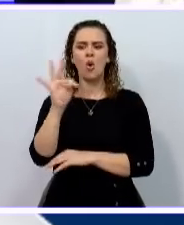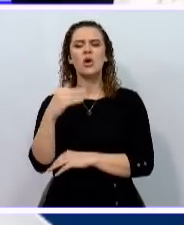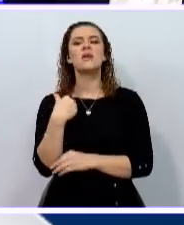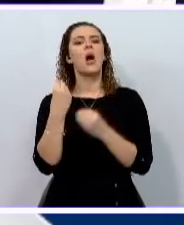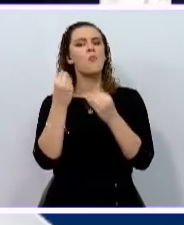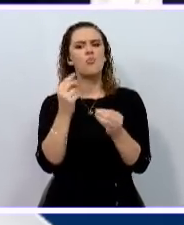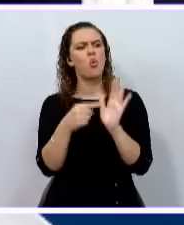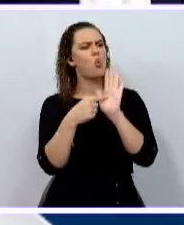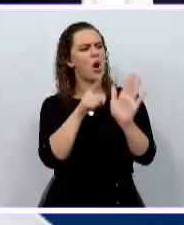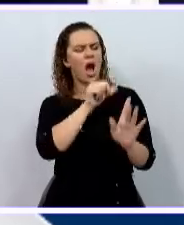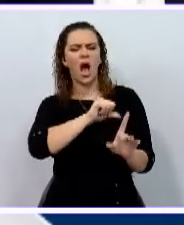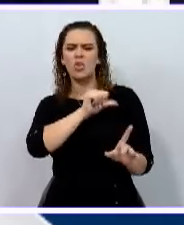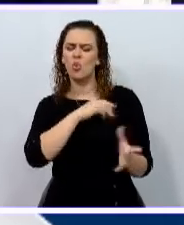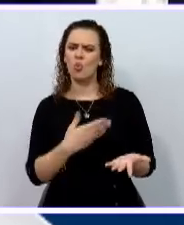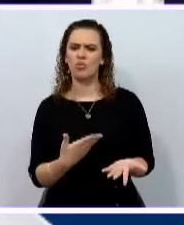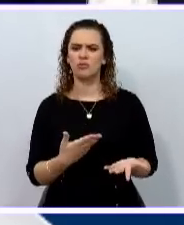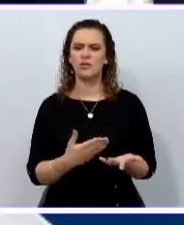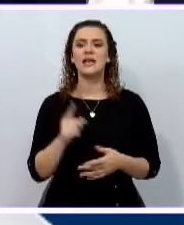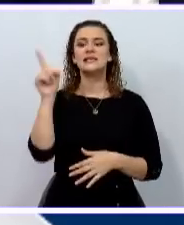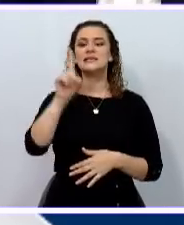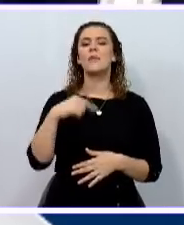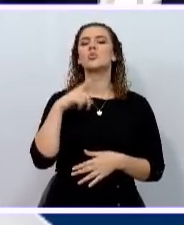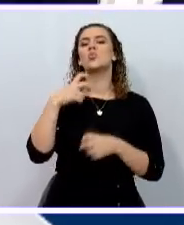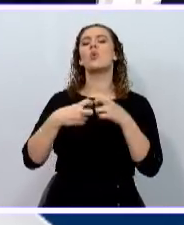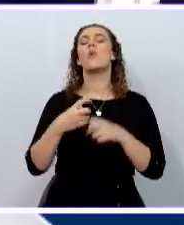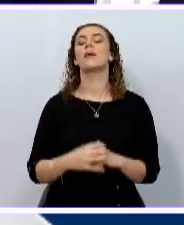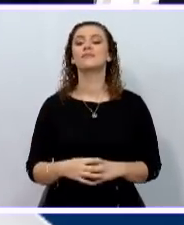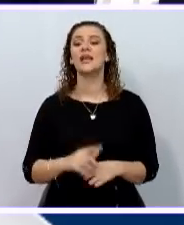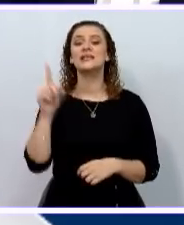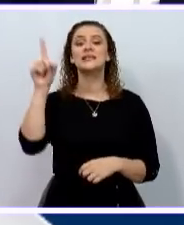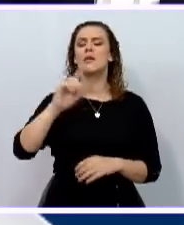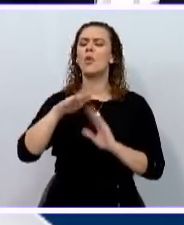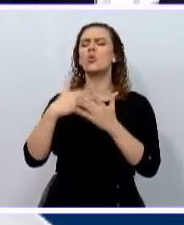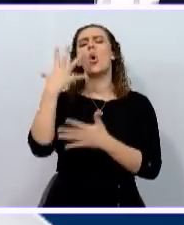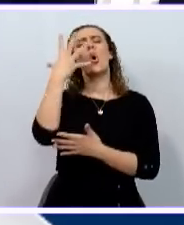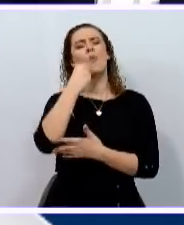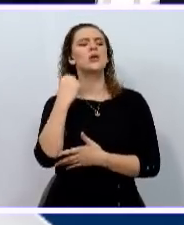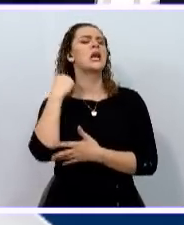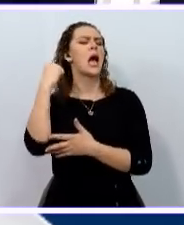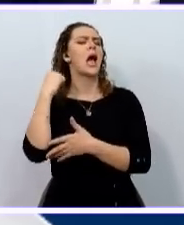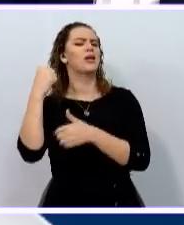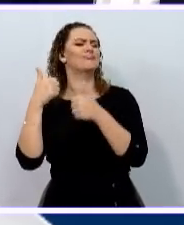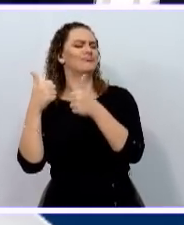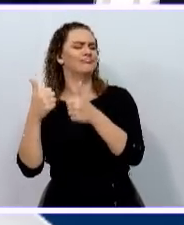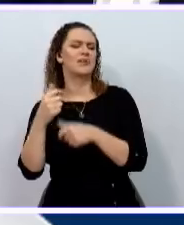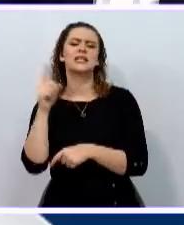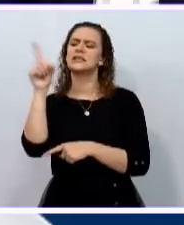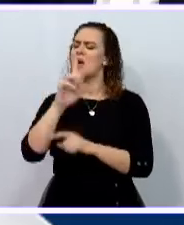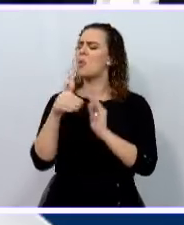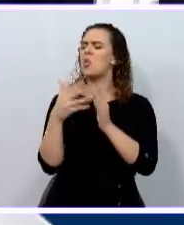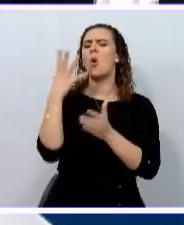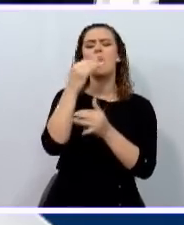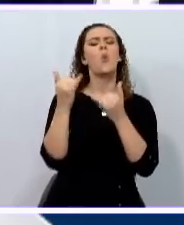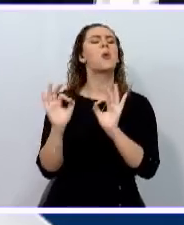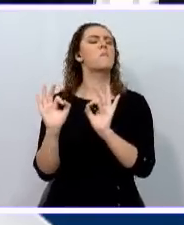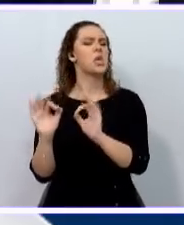bastante No Mostrar esta faceta y otra vez en Saprissa todo es muy lindo cuando se gana y en Saprissa todo es muy lindo cuando